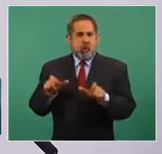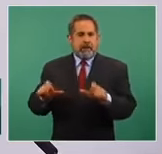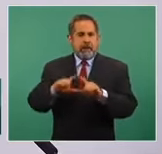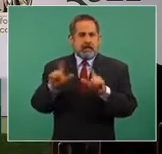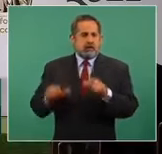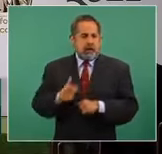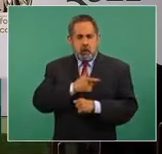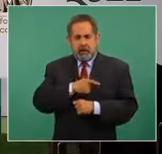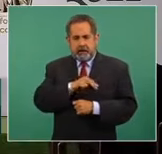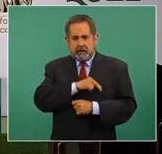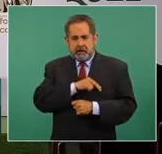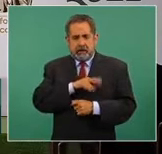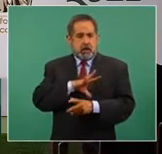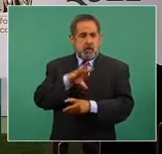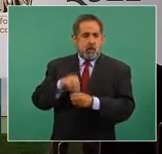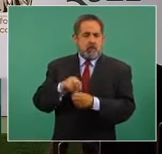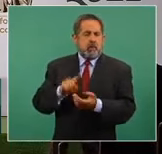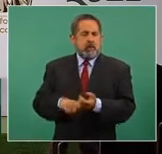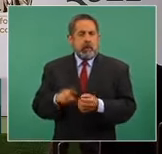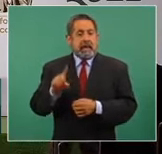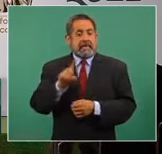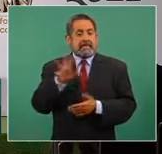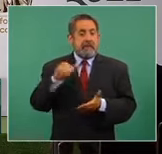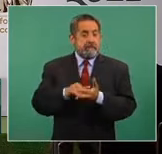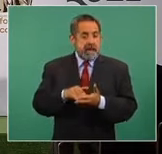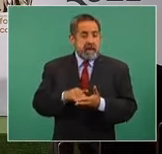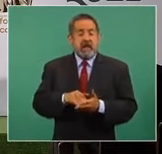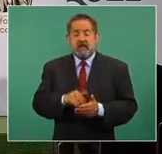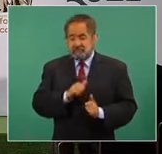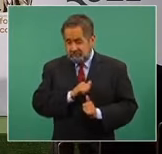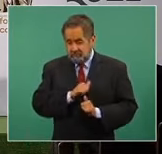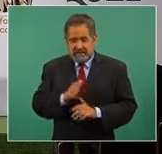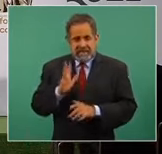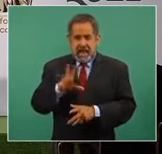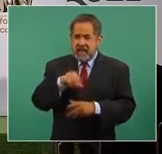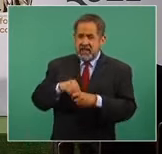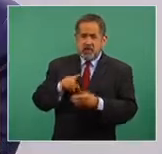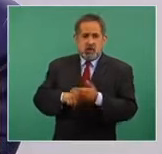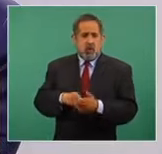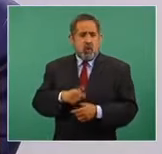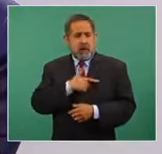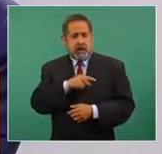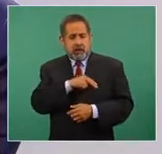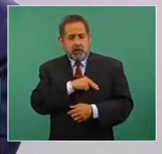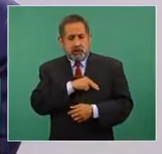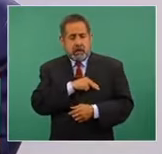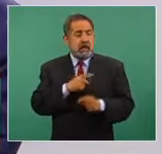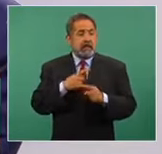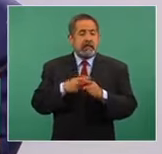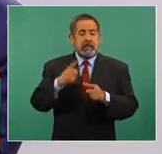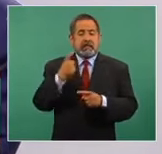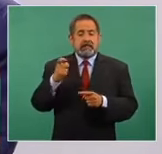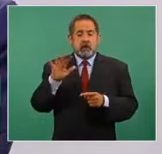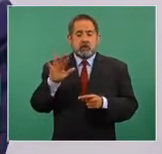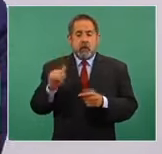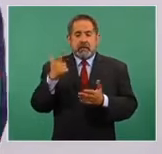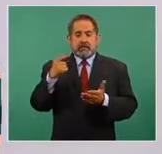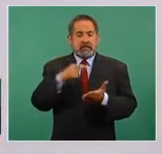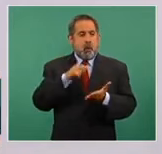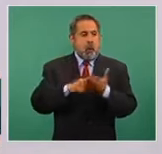cuenta con 100,000 elementos, los cuales operan desde 157